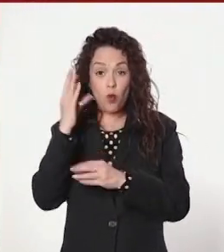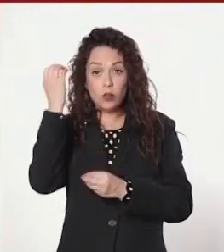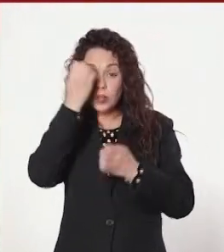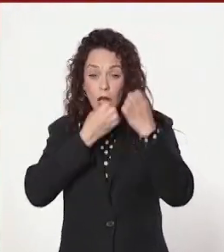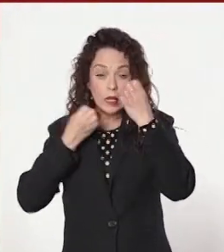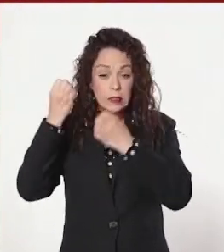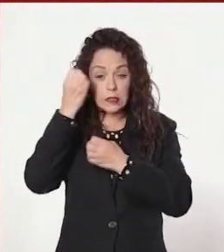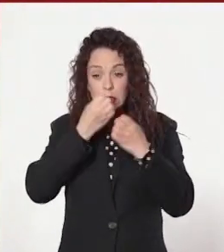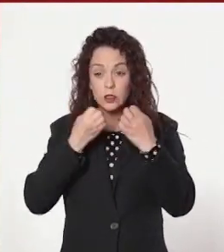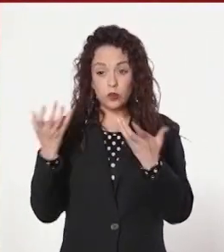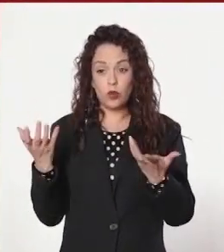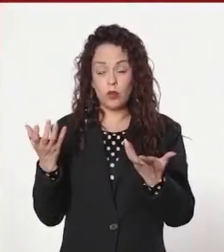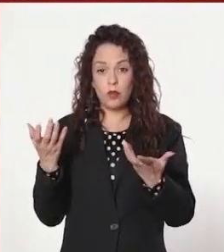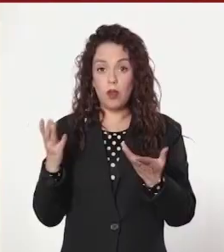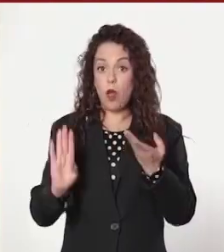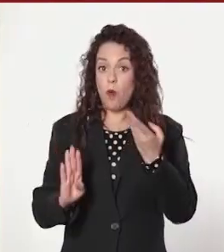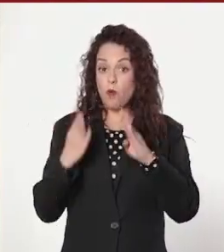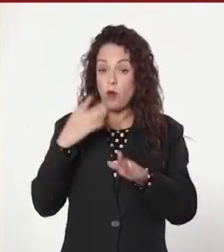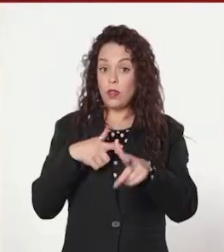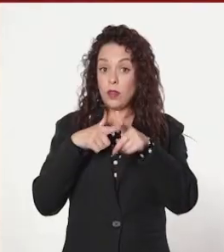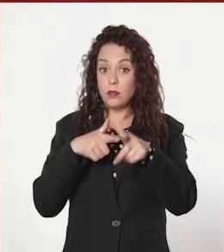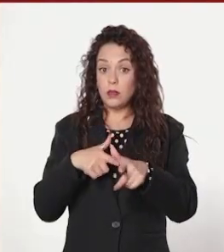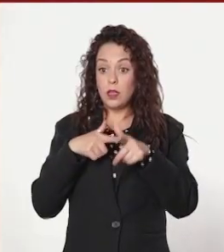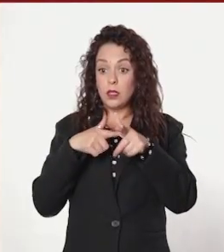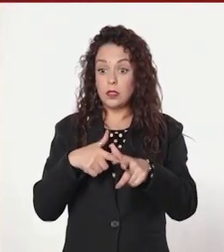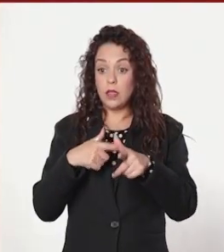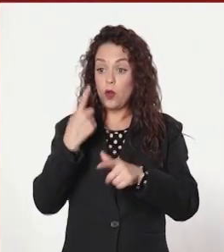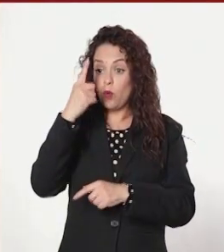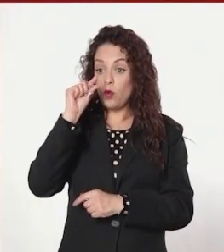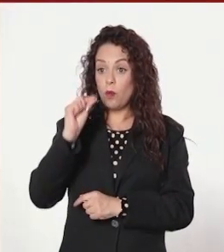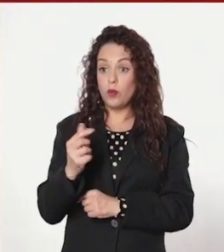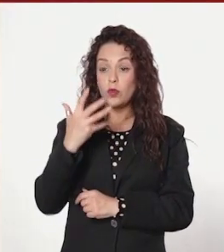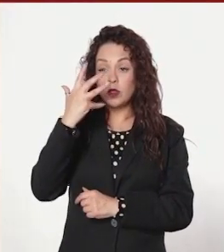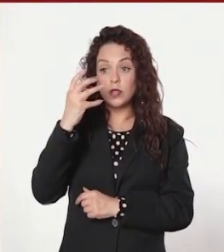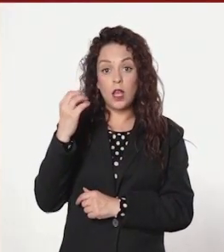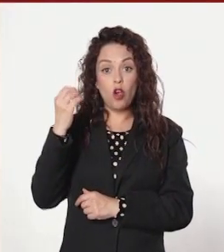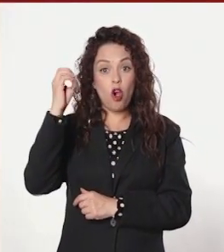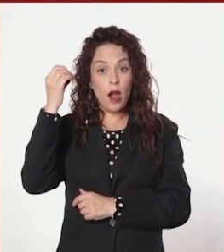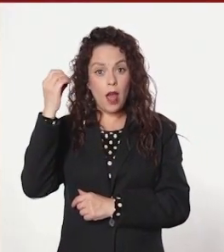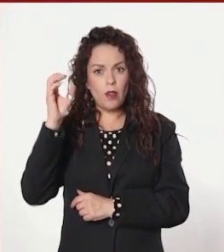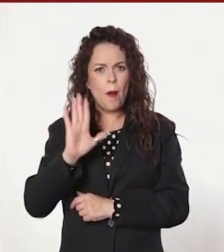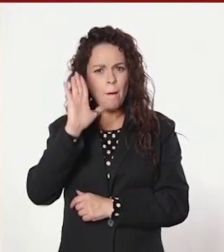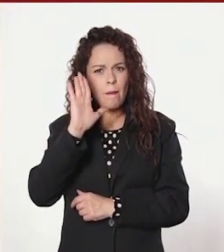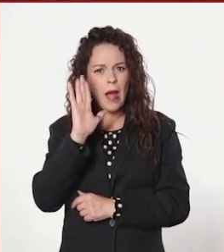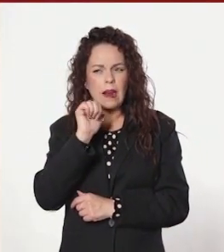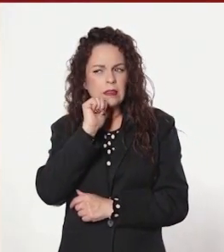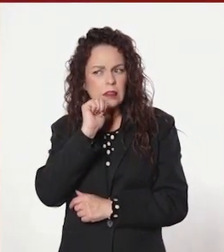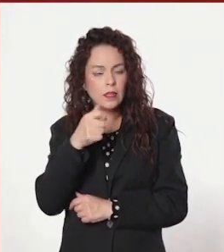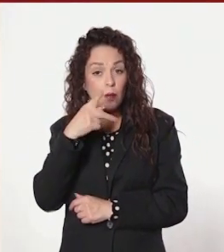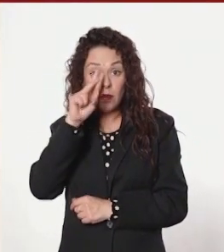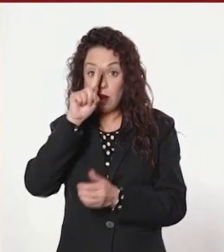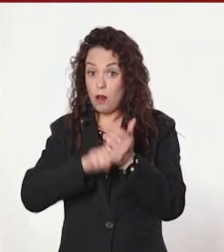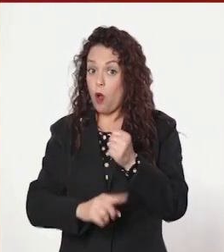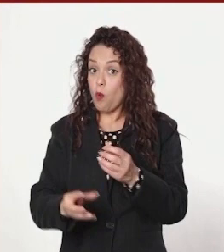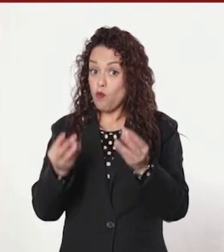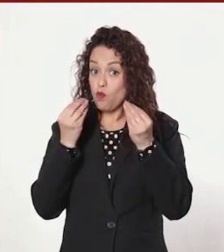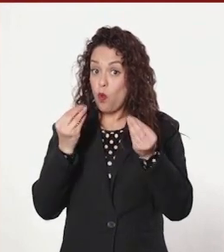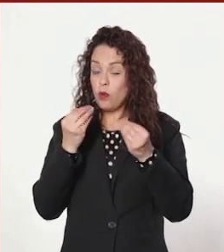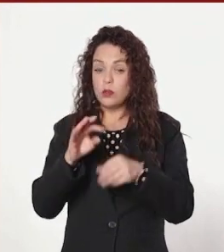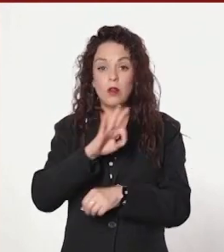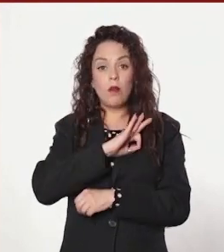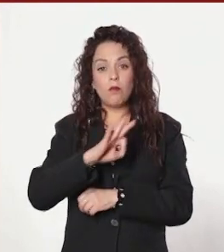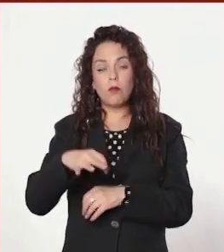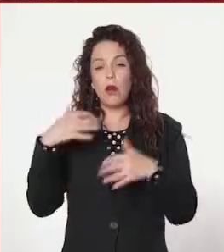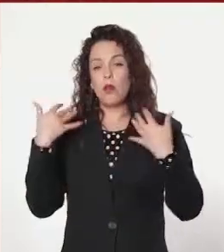7 años el mundo aumenta 1.5 grados, que se oye nada, pero es muchísimo, va a haber unas